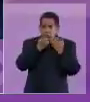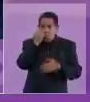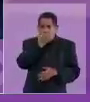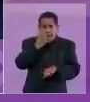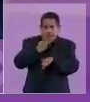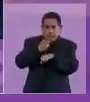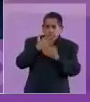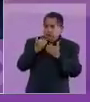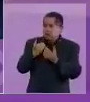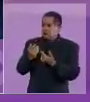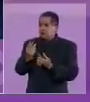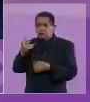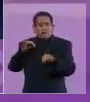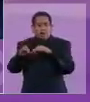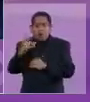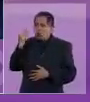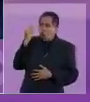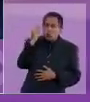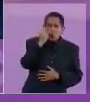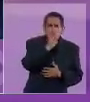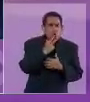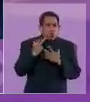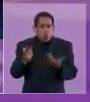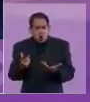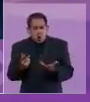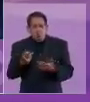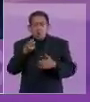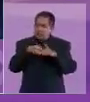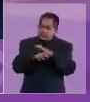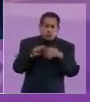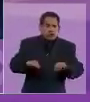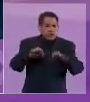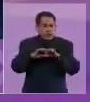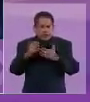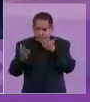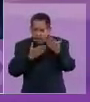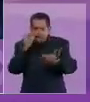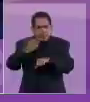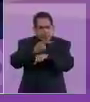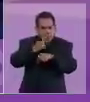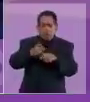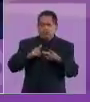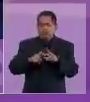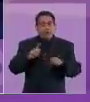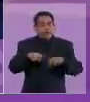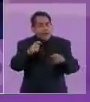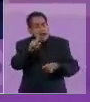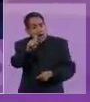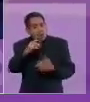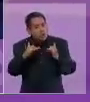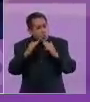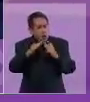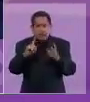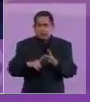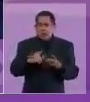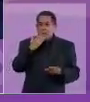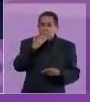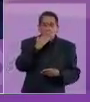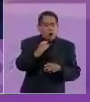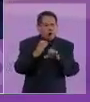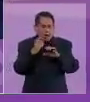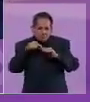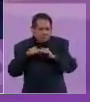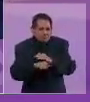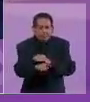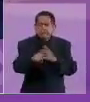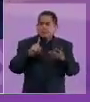necesario para que se termine la preparatoria, que llegue agua a tu casa, que tengas drenaje, que haya un buen transporte público, que tengas resuelto tu